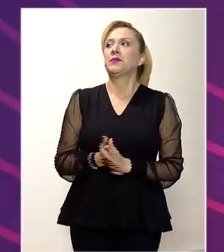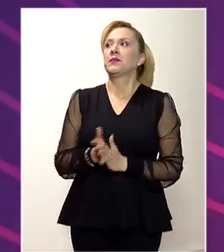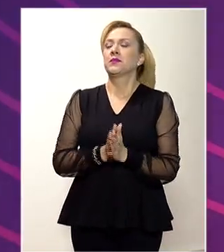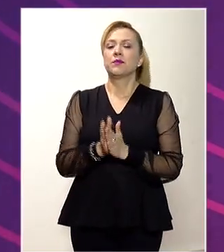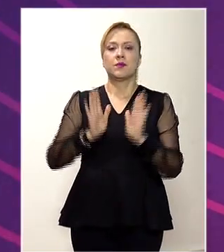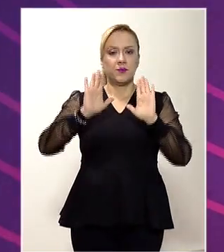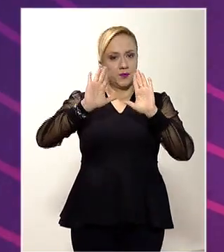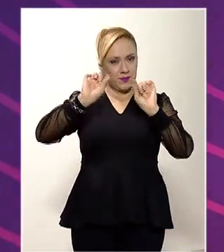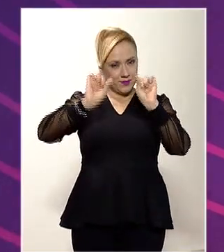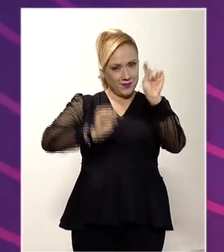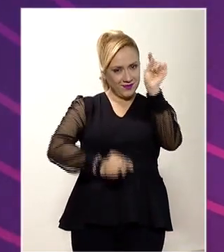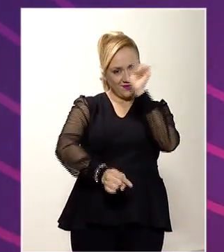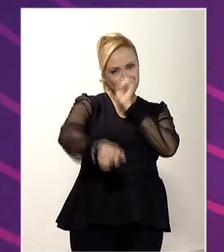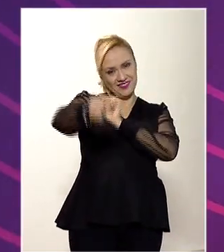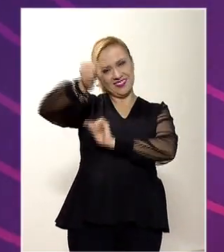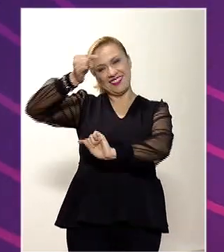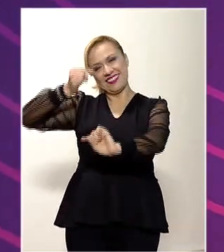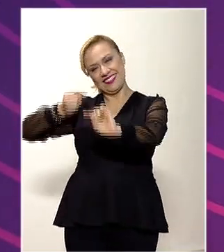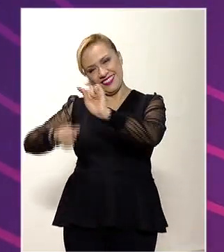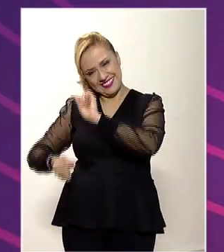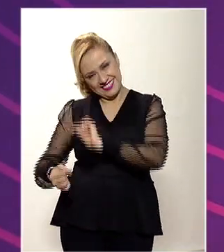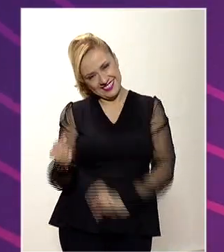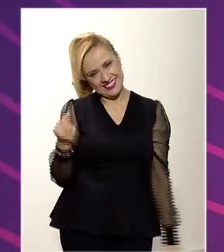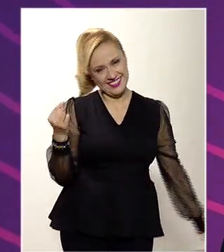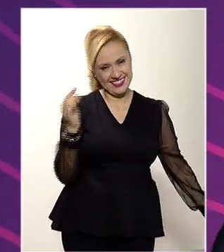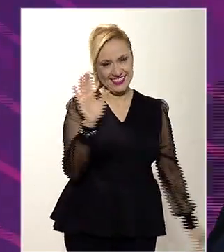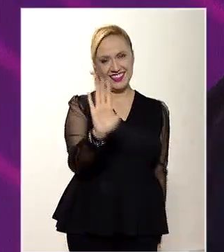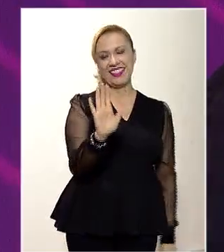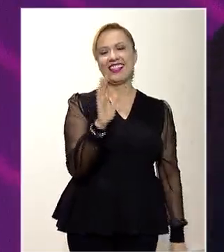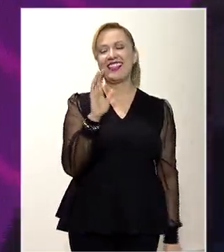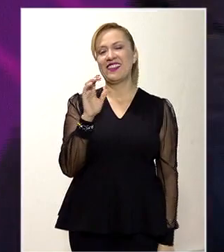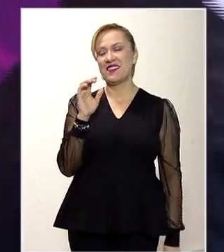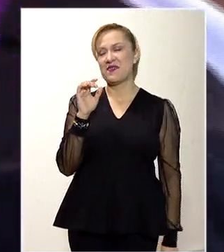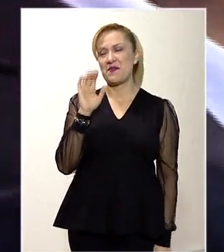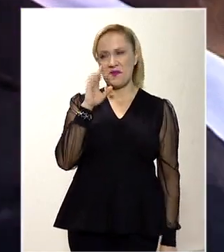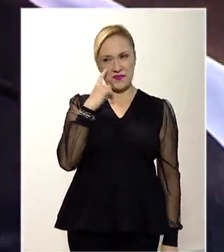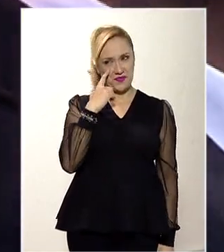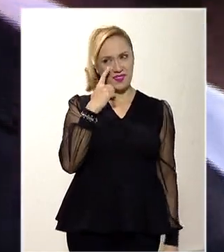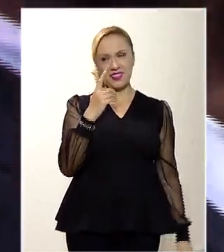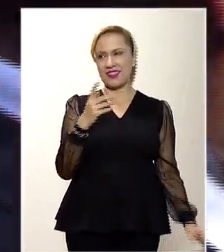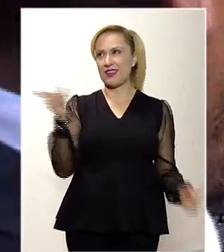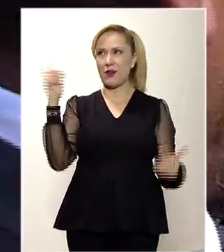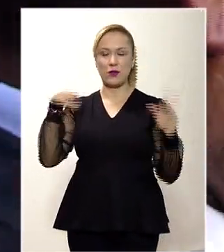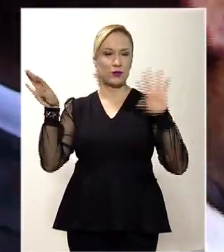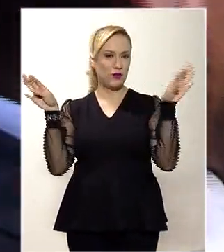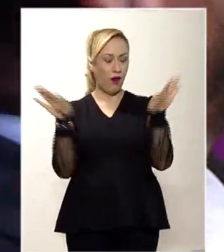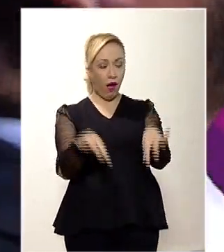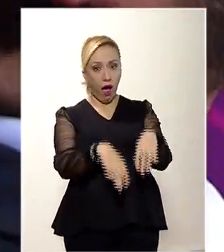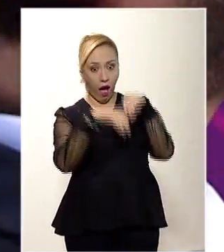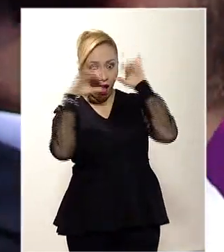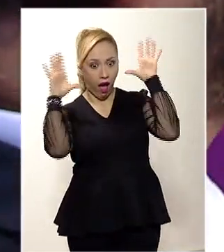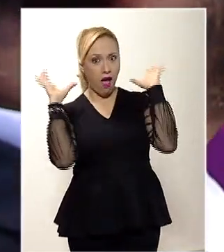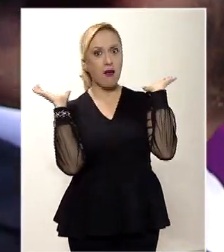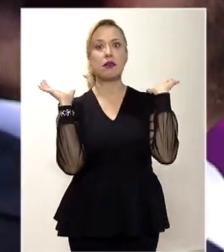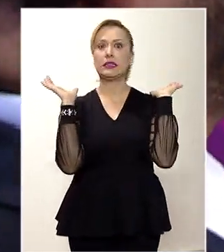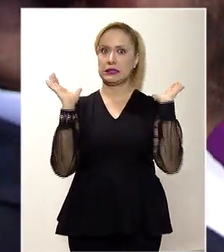Me voy a regresar tantito a la idea, porque ese fue uno de los principios más polémicos, ¿no? Sí.